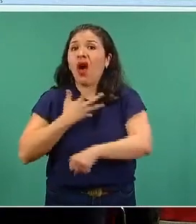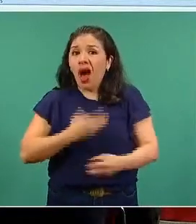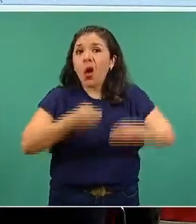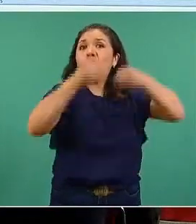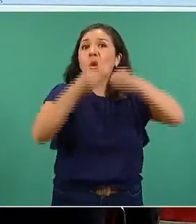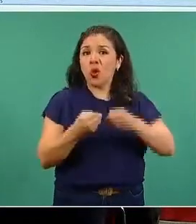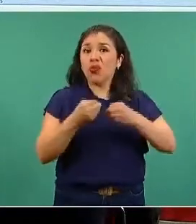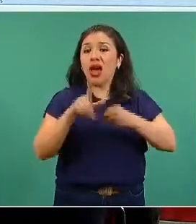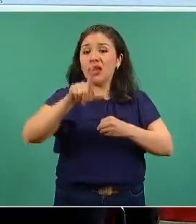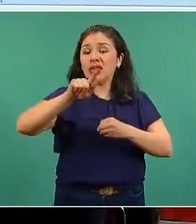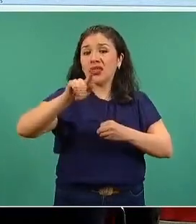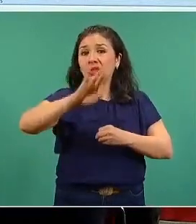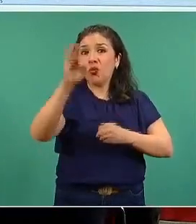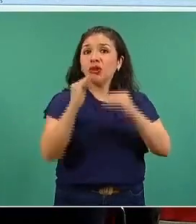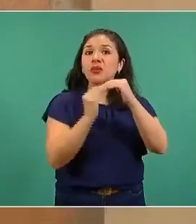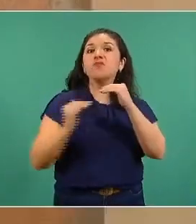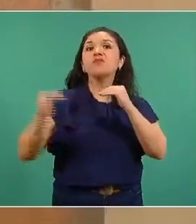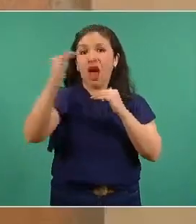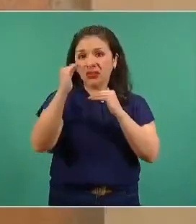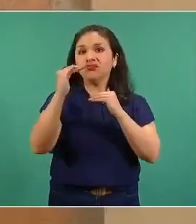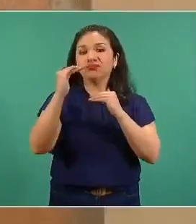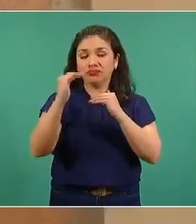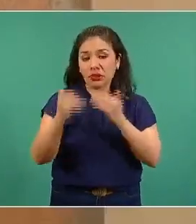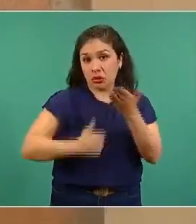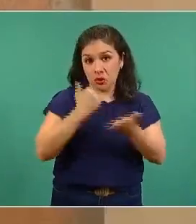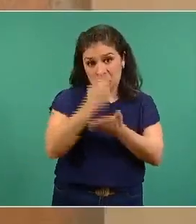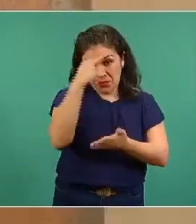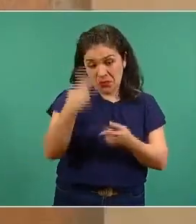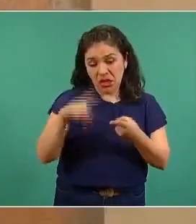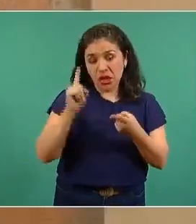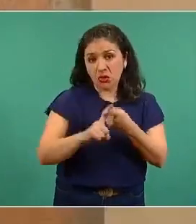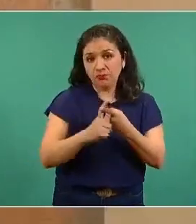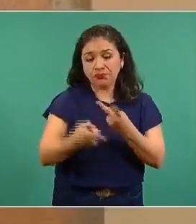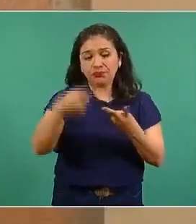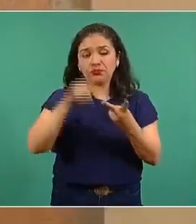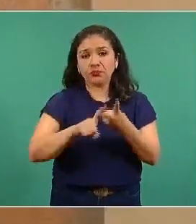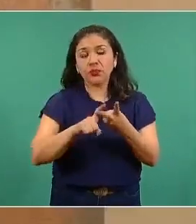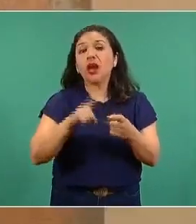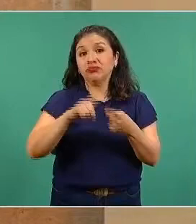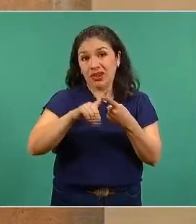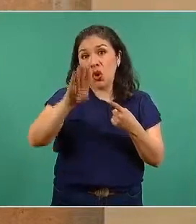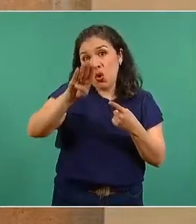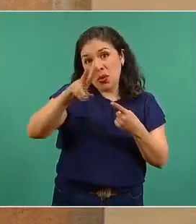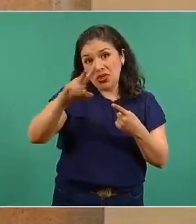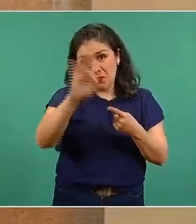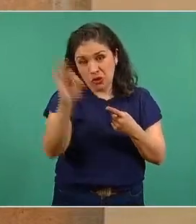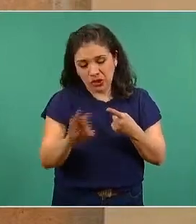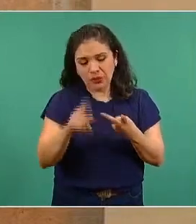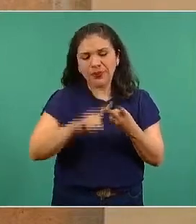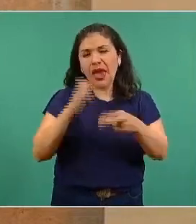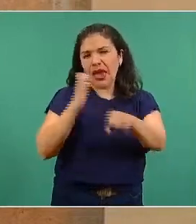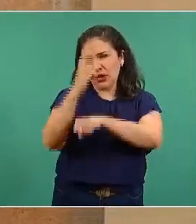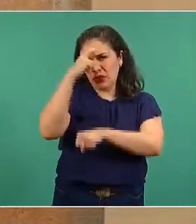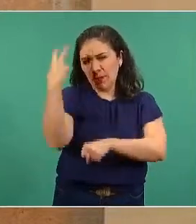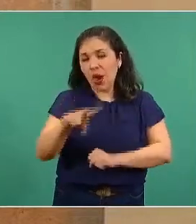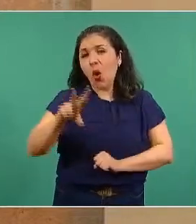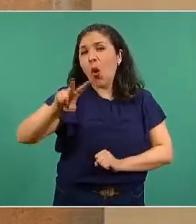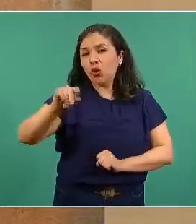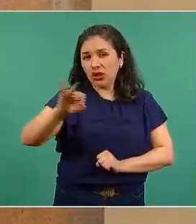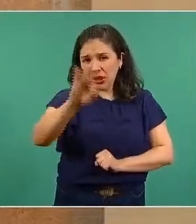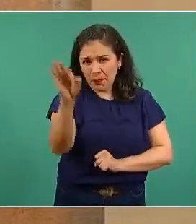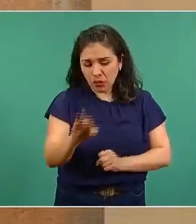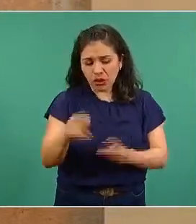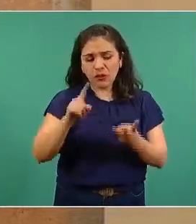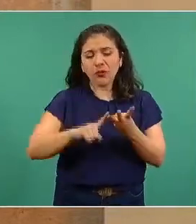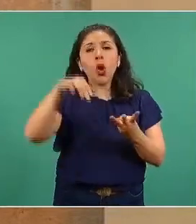ocupación mayor al 70%, Ciudad de México 90%, Estado de México